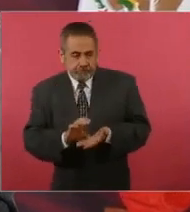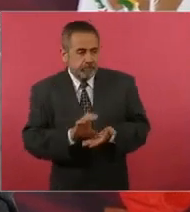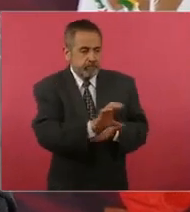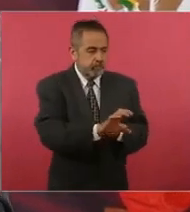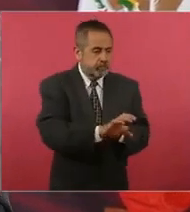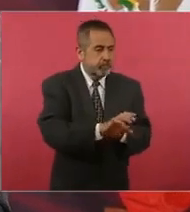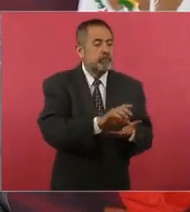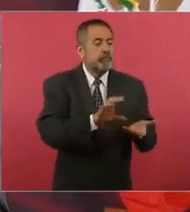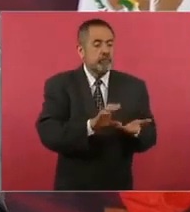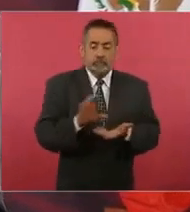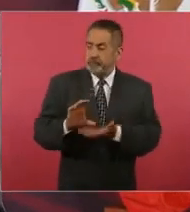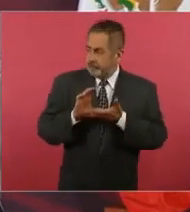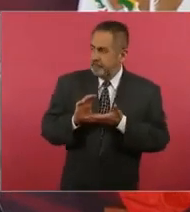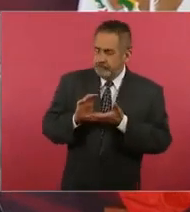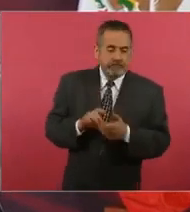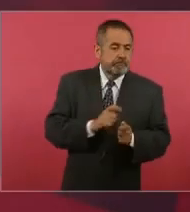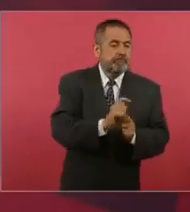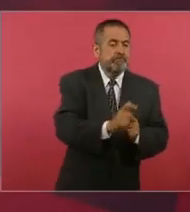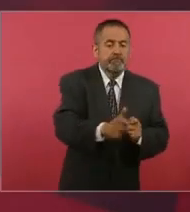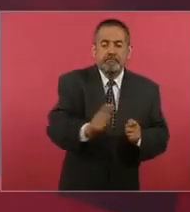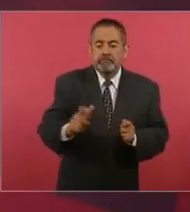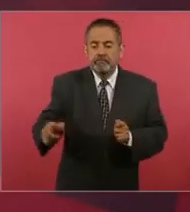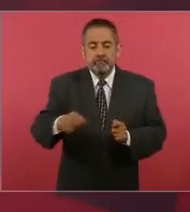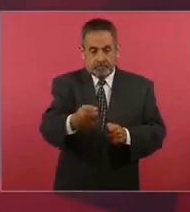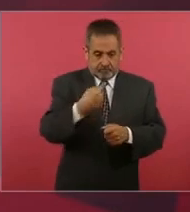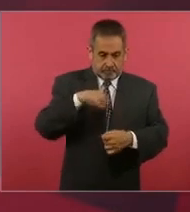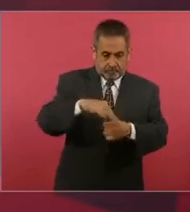para comprar votos